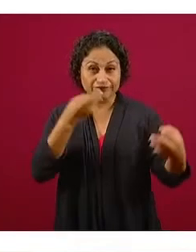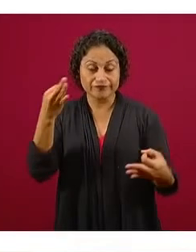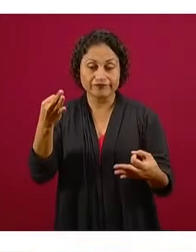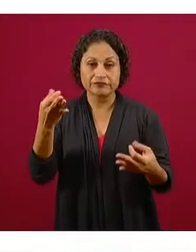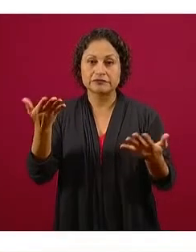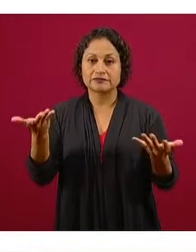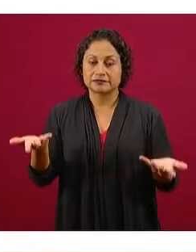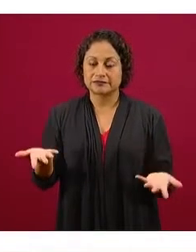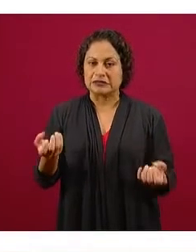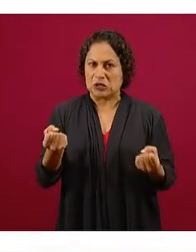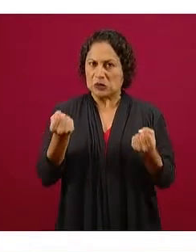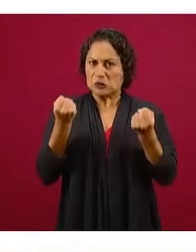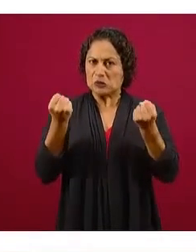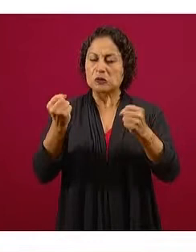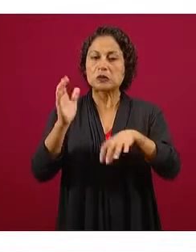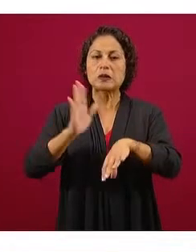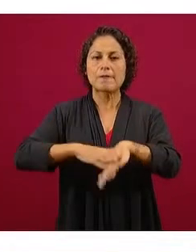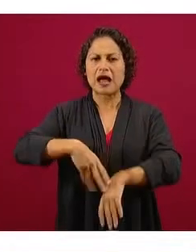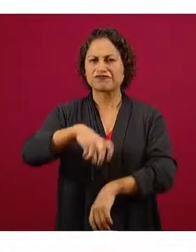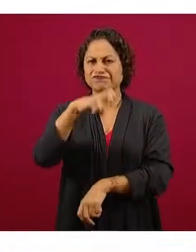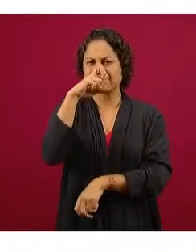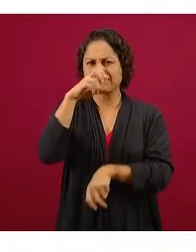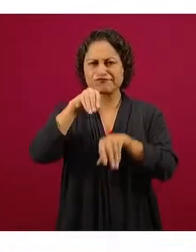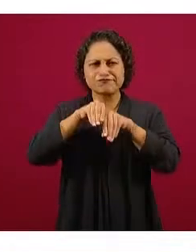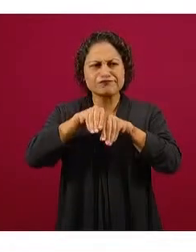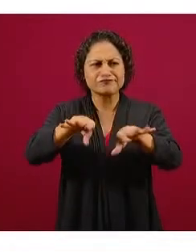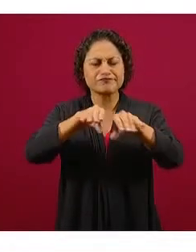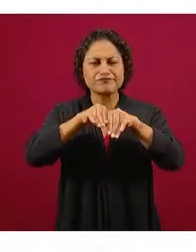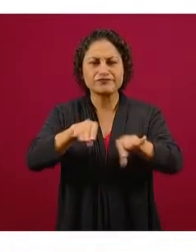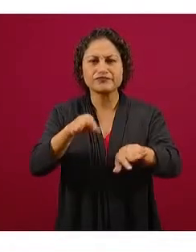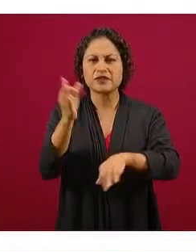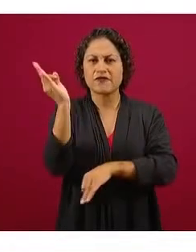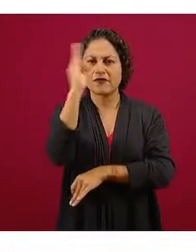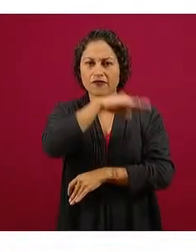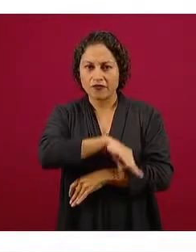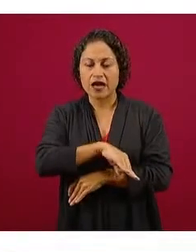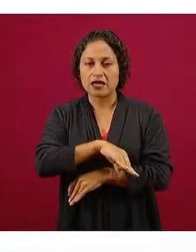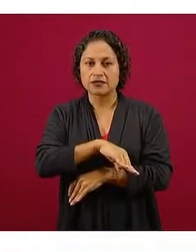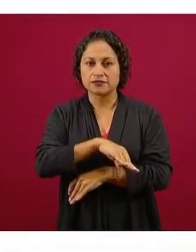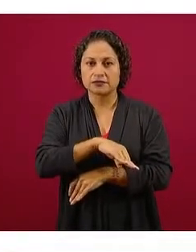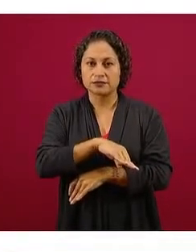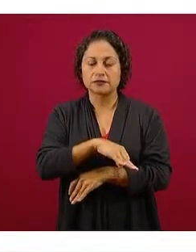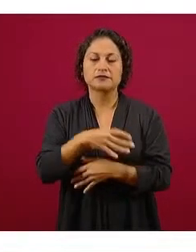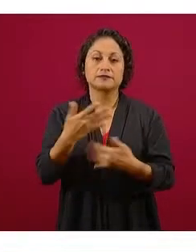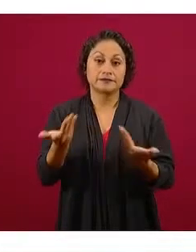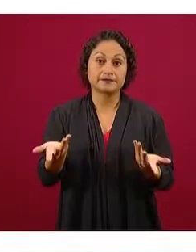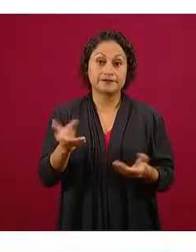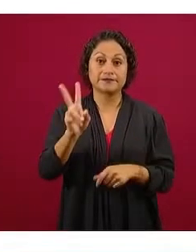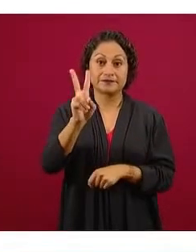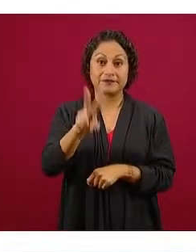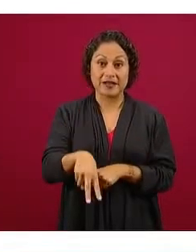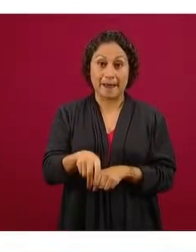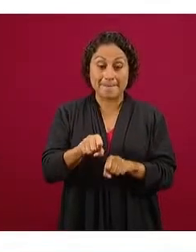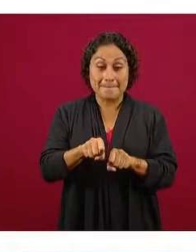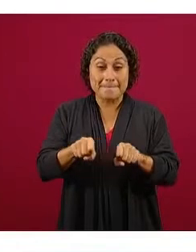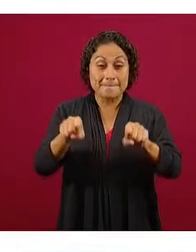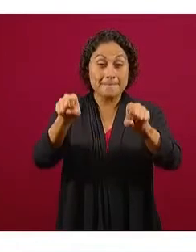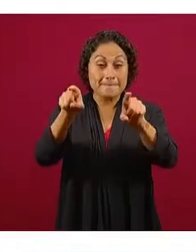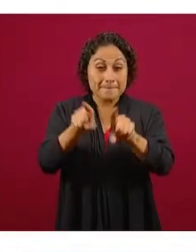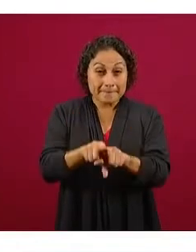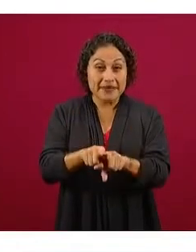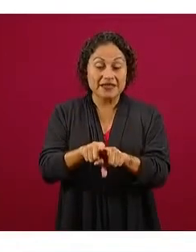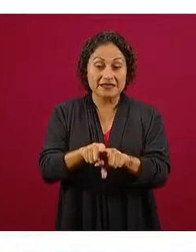la intensidad de la partidización o de la politización del debate sobre